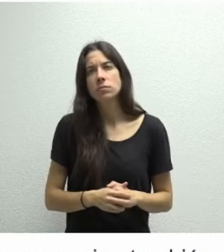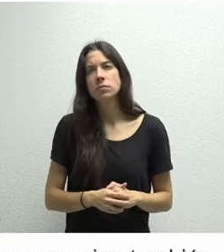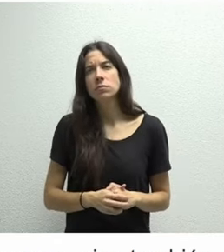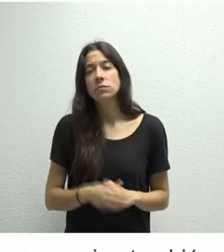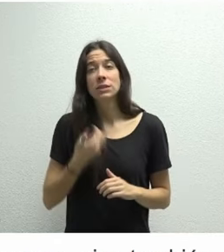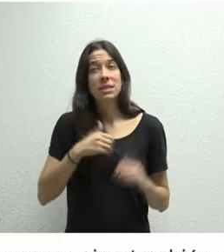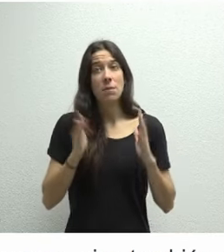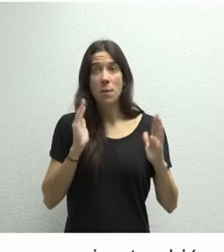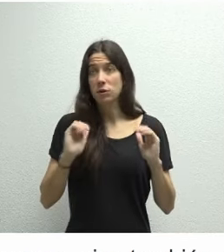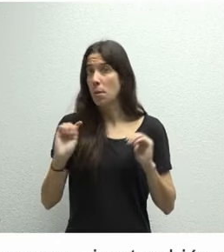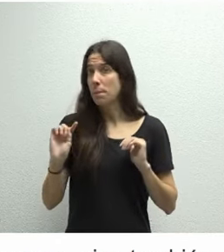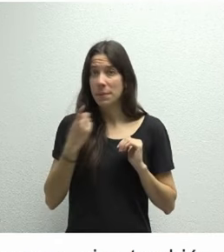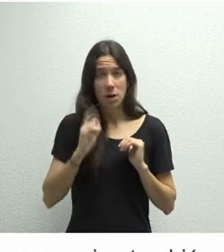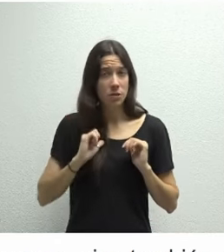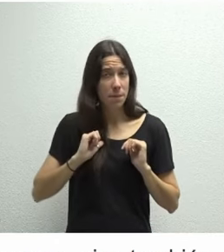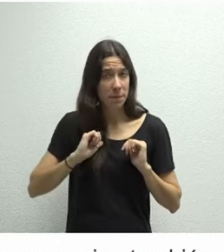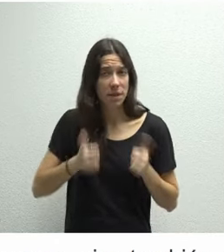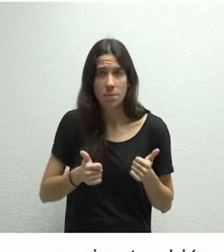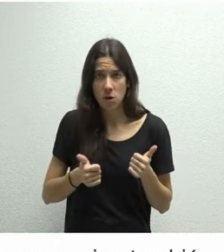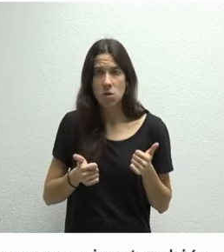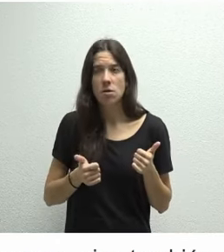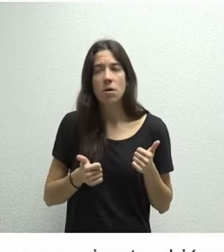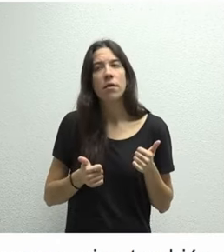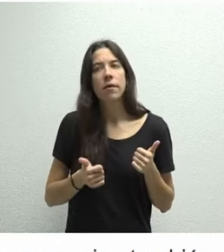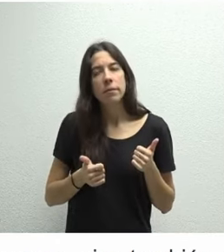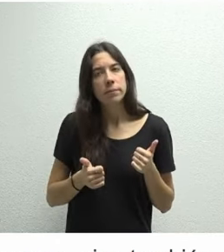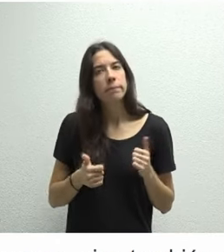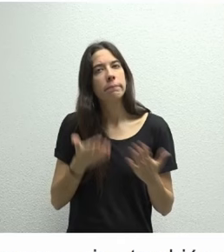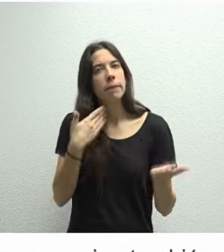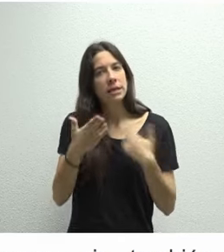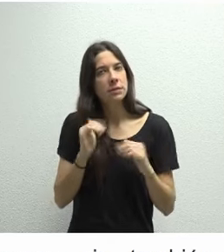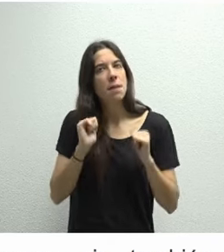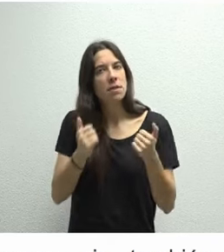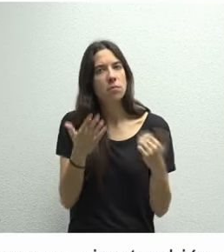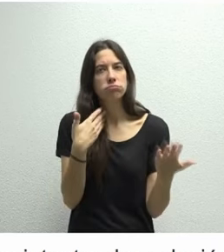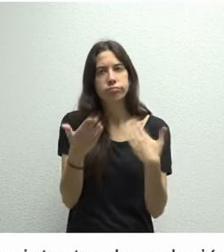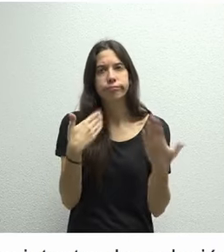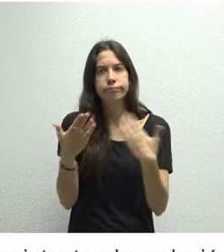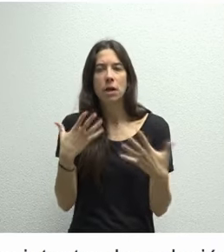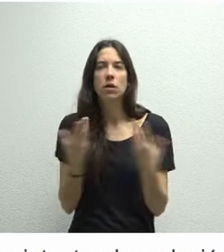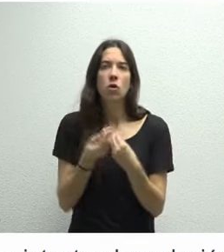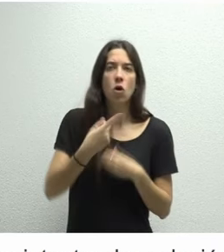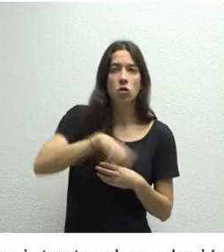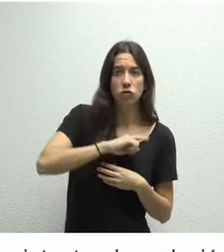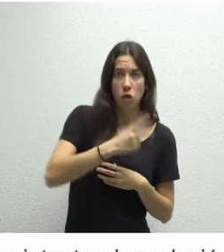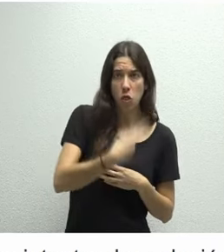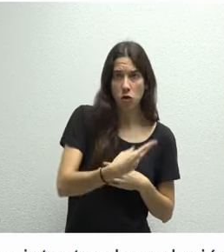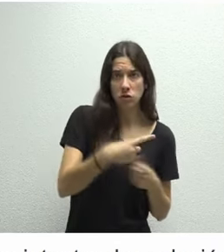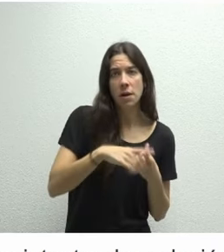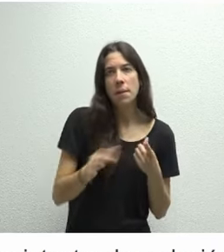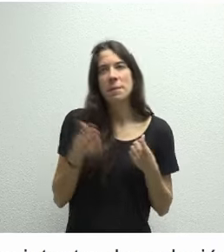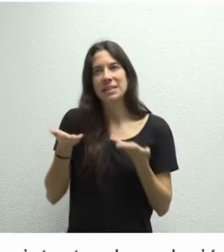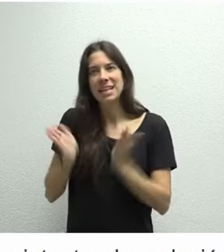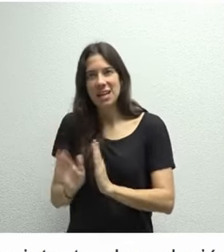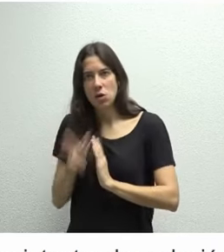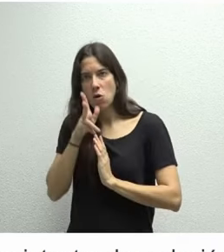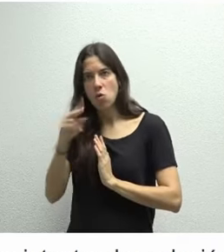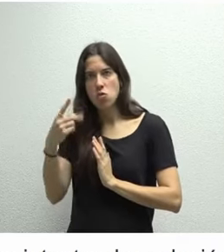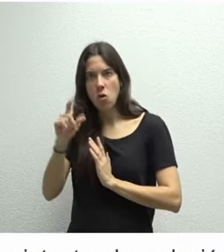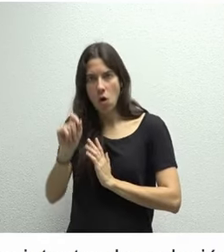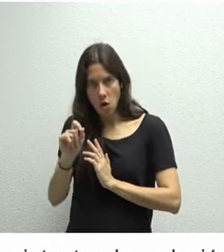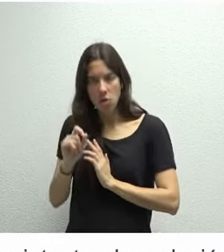primer momento comienzan las entrevistas tanto con nosotros como con nuestro hijo con Hugo y